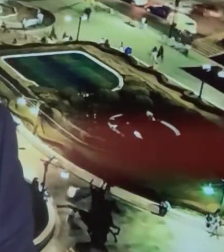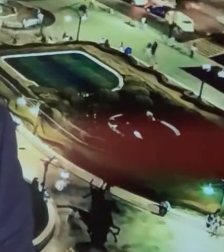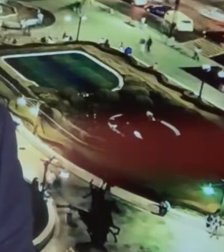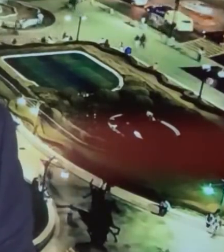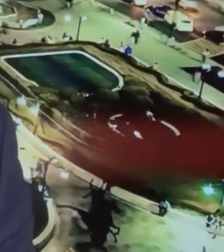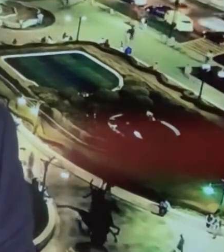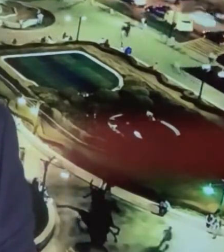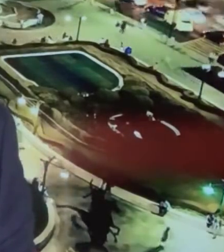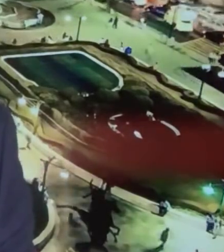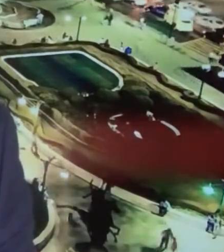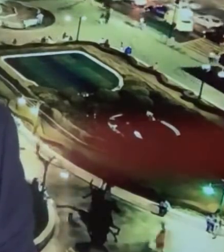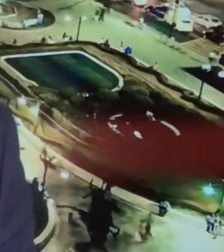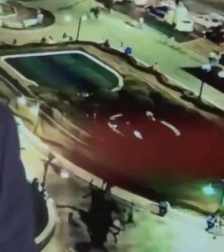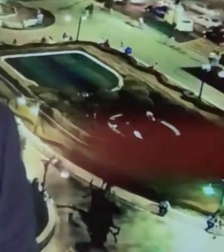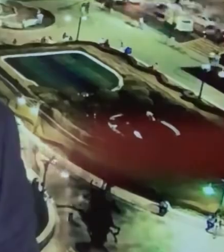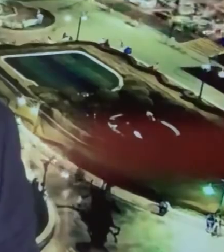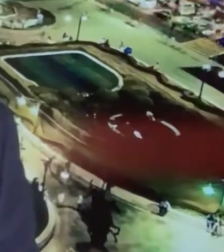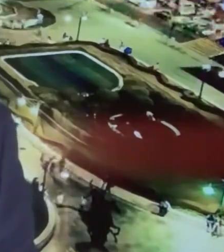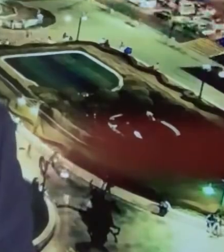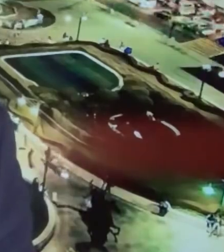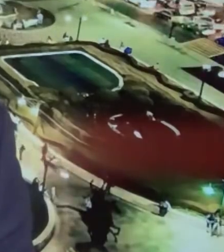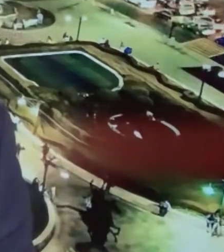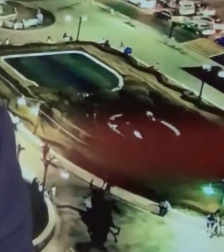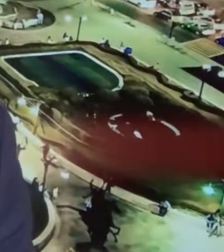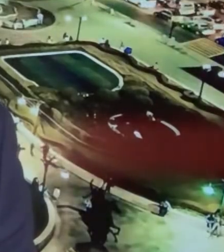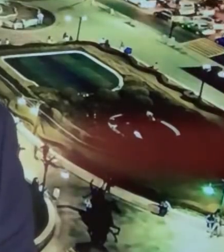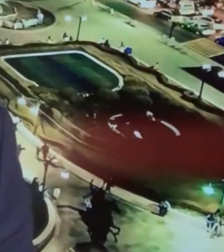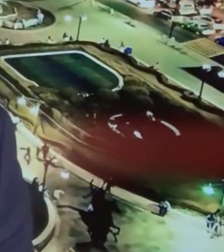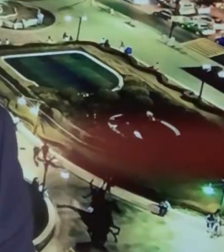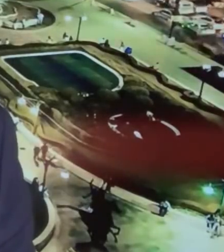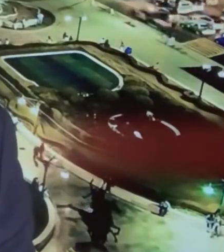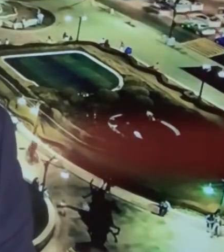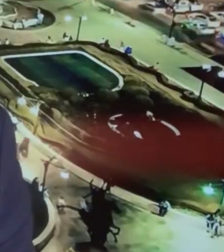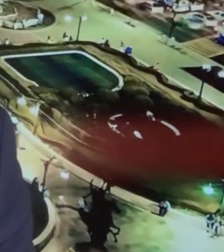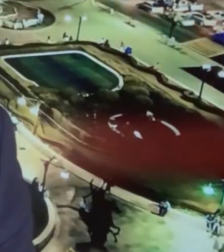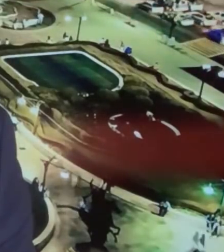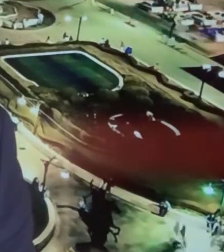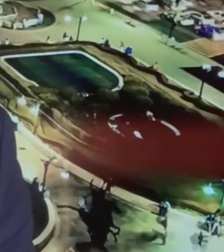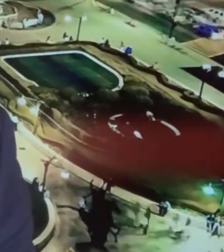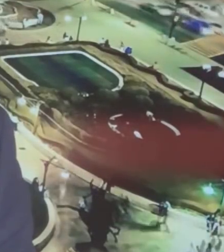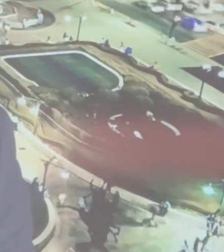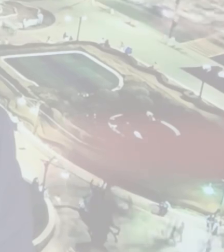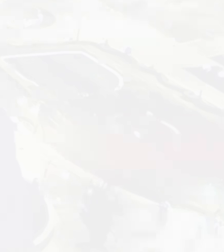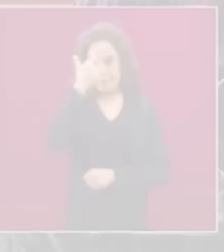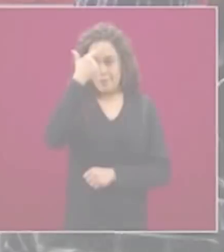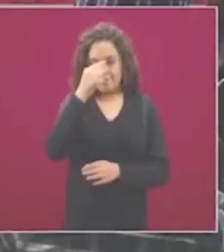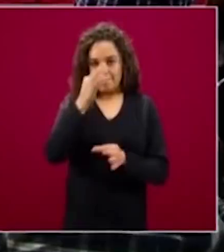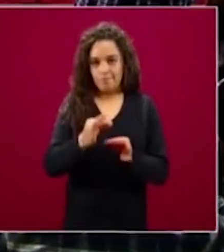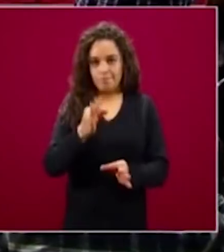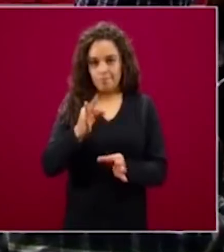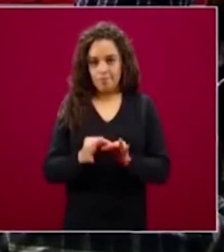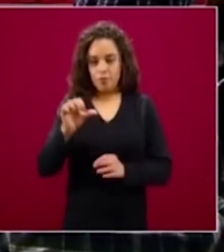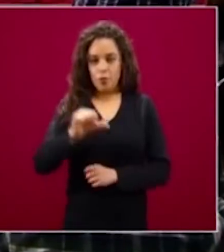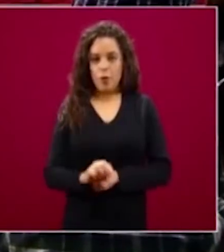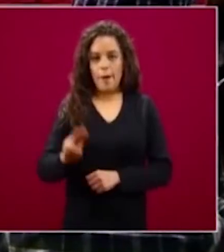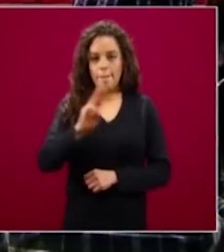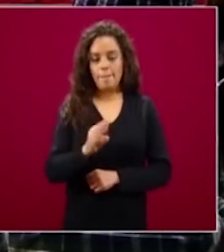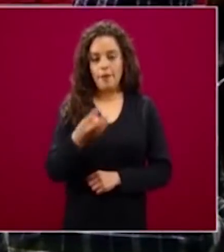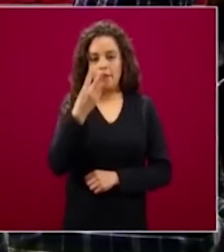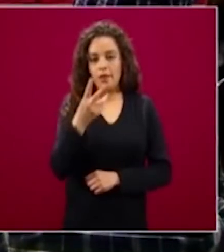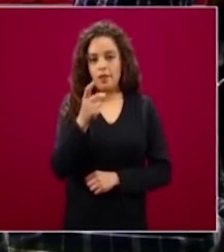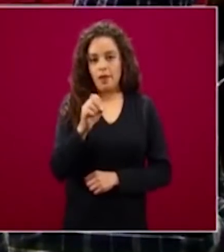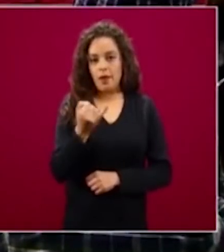la pandemia de coronavirus en México. Mario González, CNN, Ciudad de México. De este miércoles 3 de